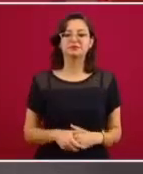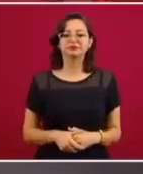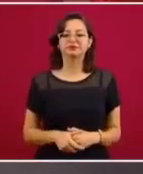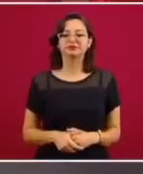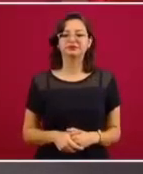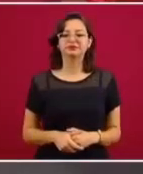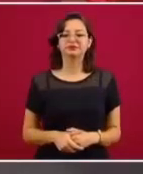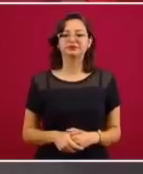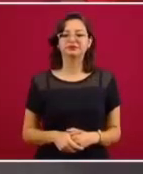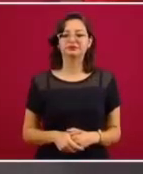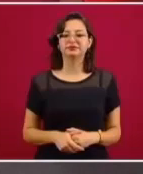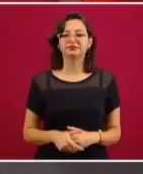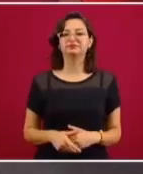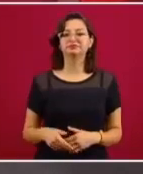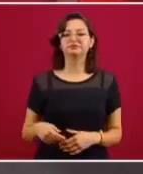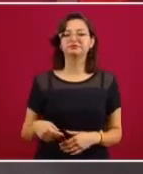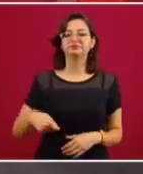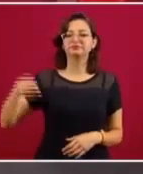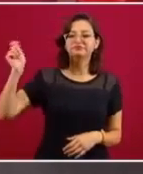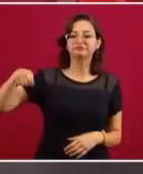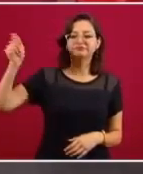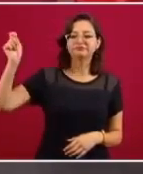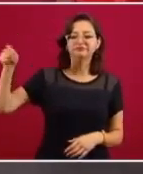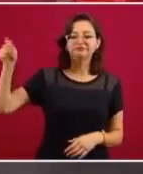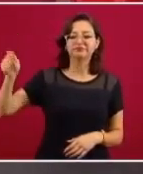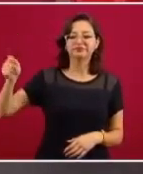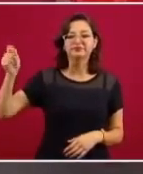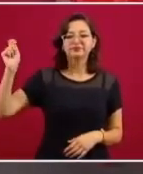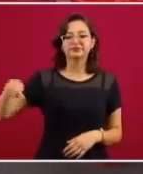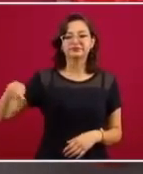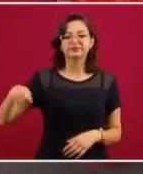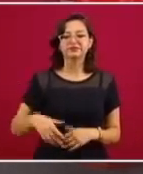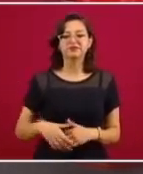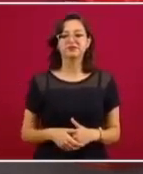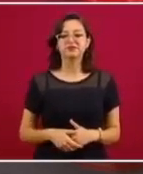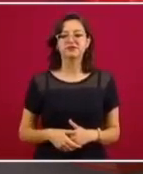y decir que ya no hay corrupción. Arriba